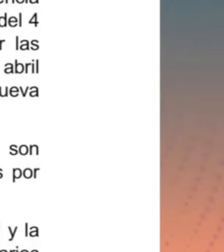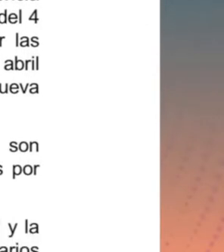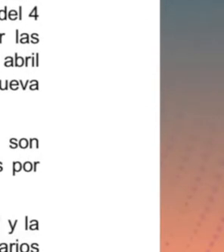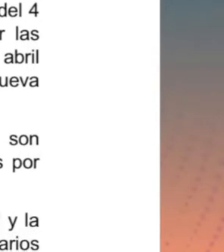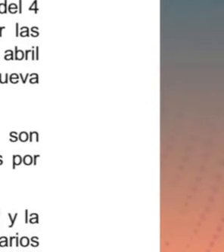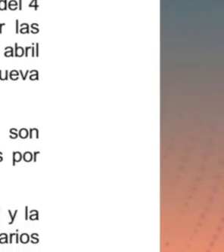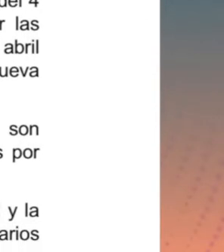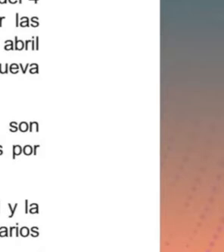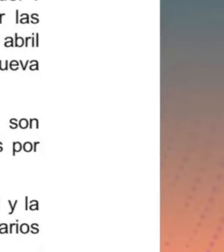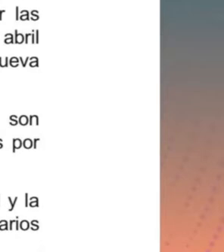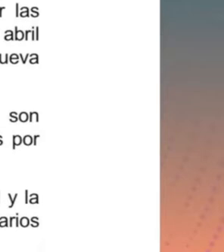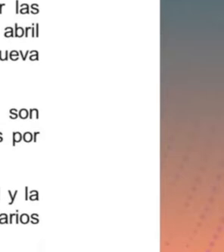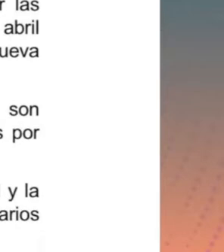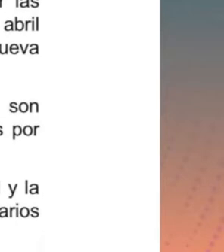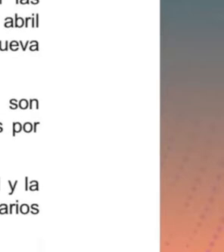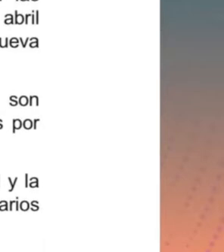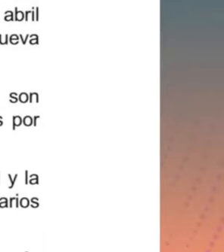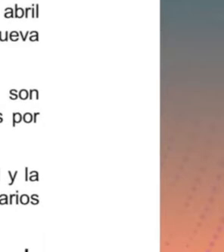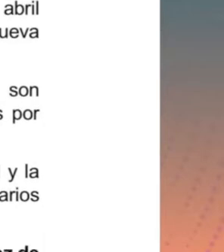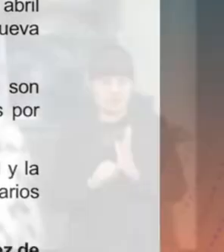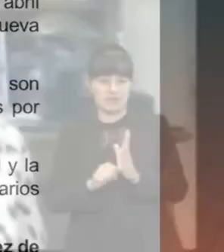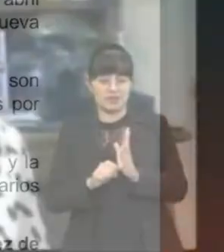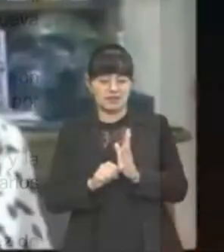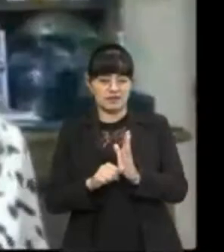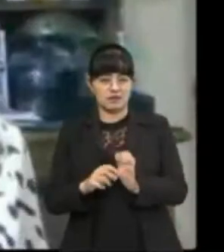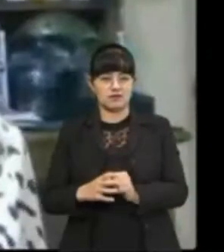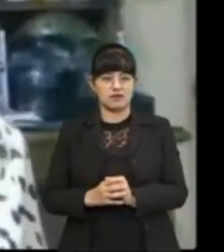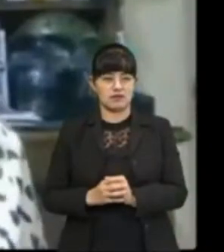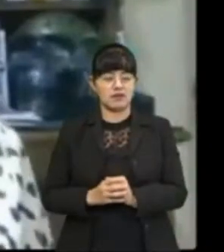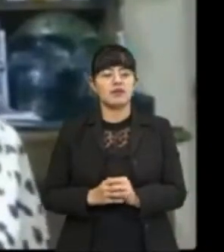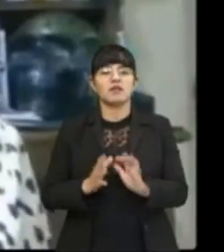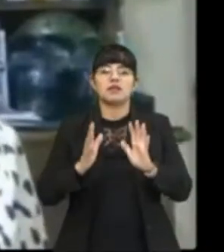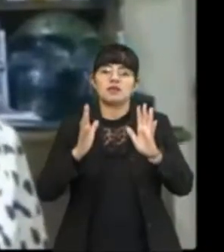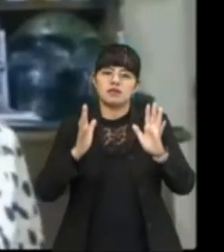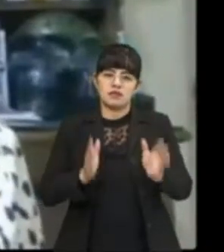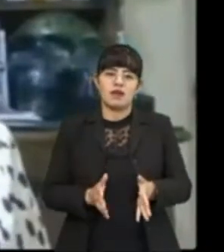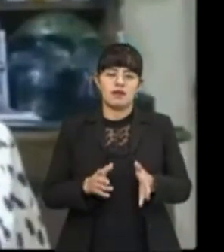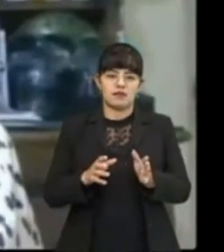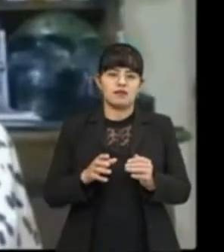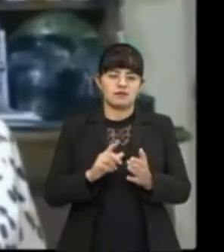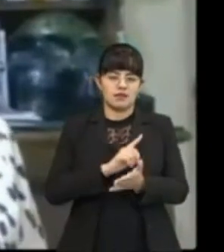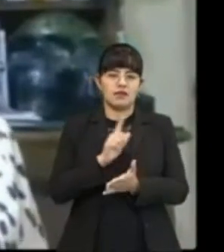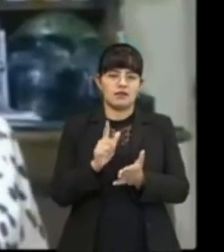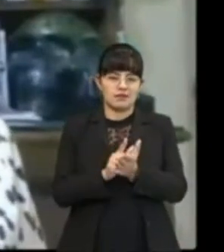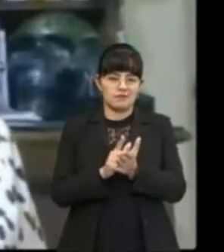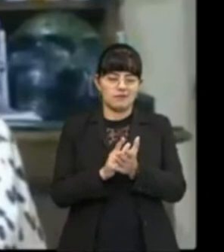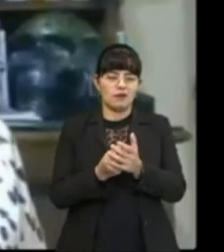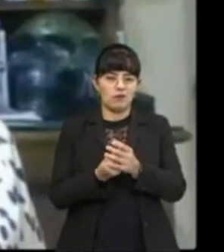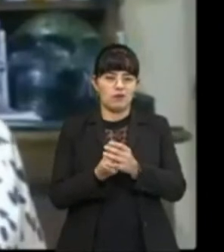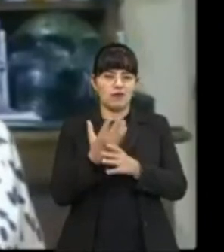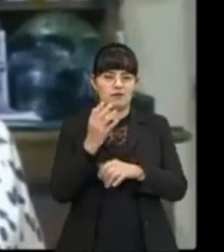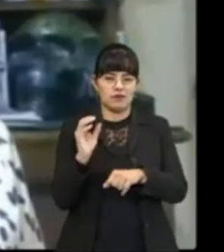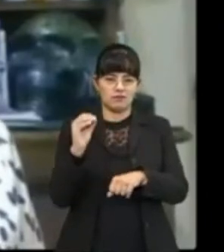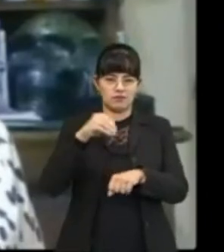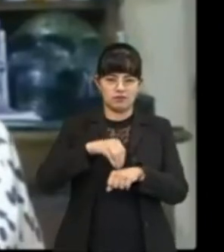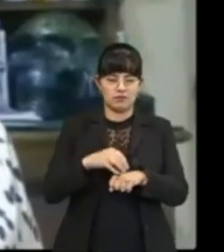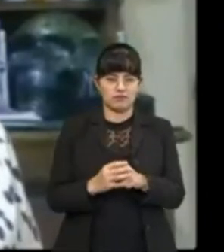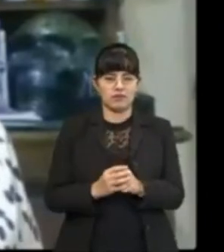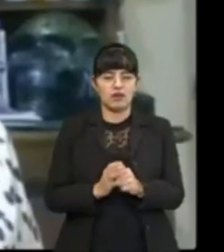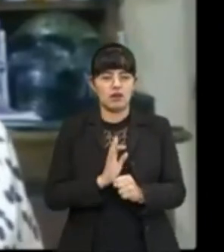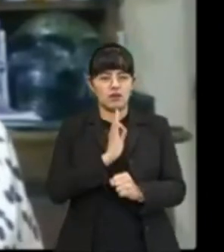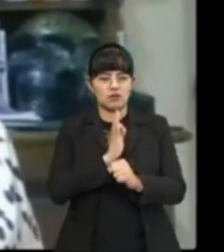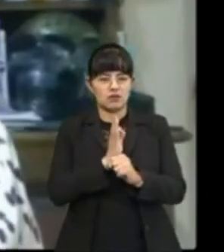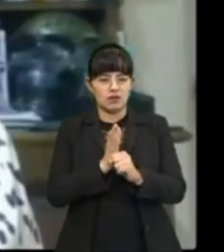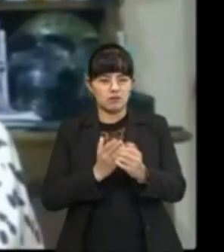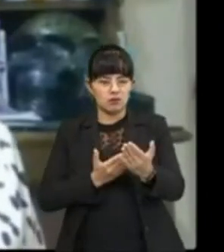que la consejera electoral Carla Humphrey impugnará ante el Tribunal Electoral del Poder Judicial de la Federación la resolución del Comité Técnico